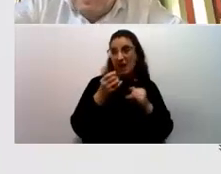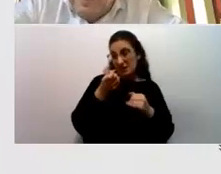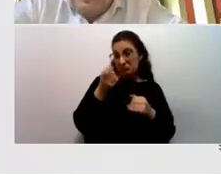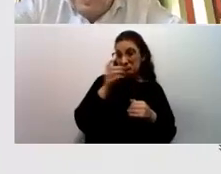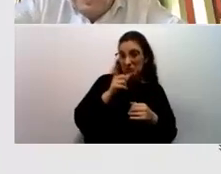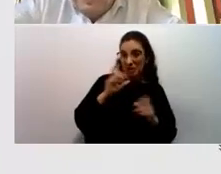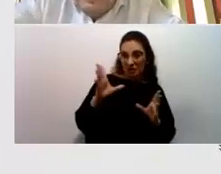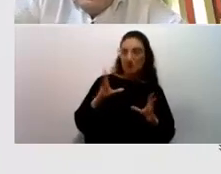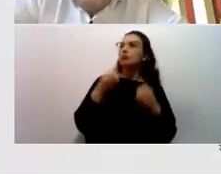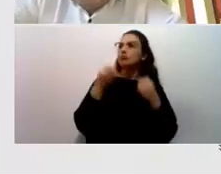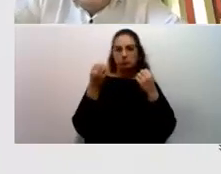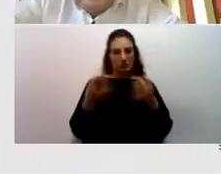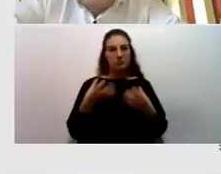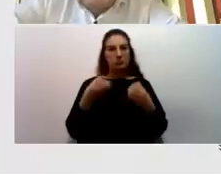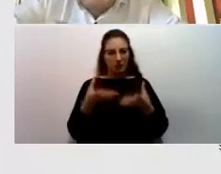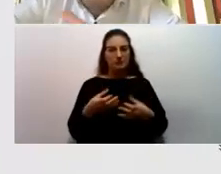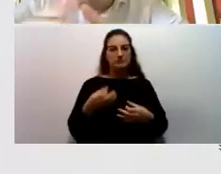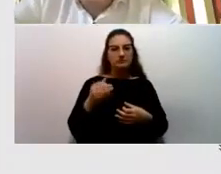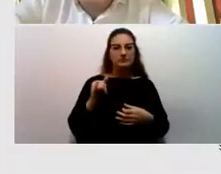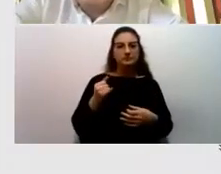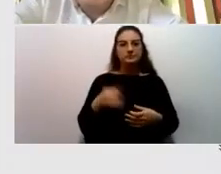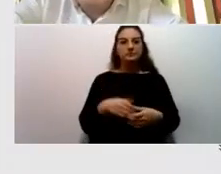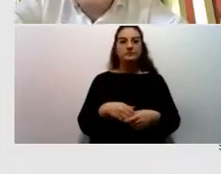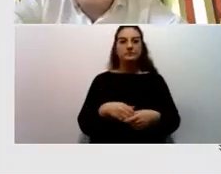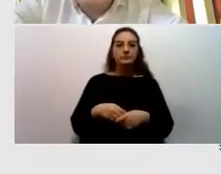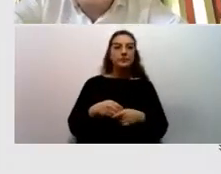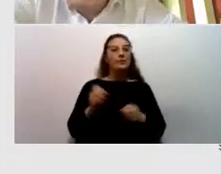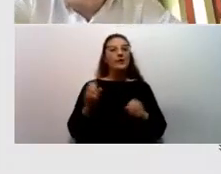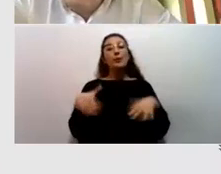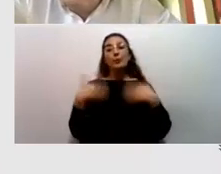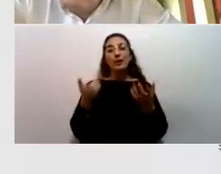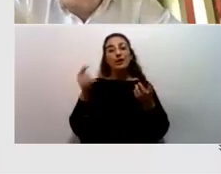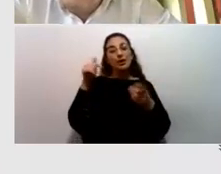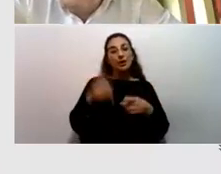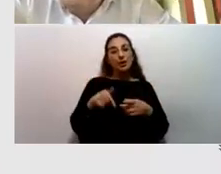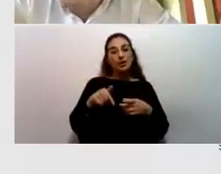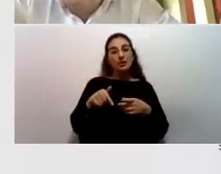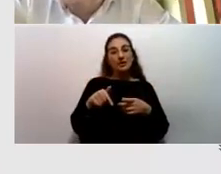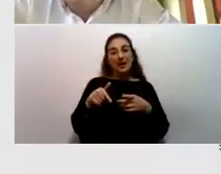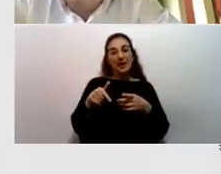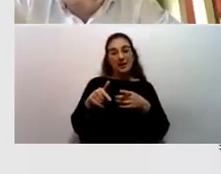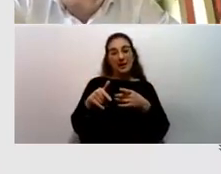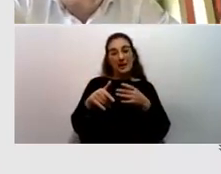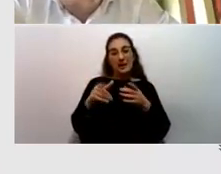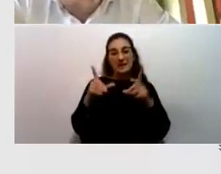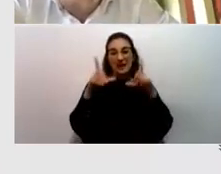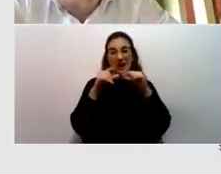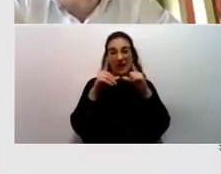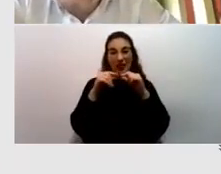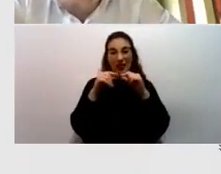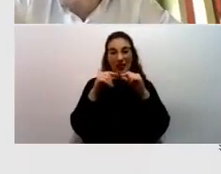de acuerdo doctor De acuerdo Bueno, entonces ya vamos llegando al artículo 24